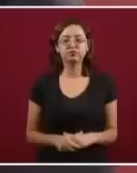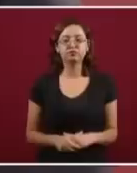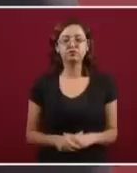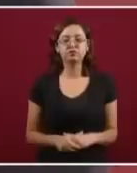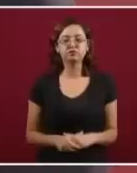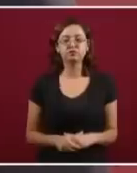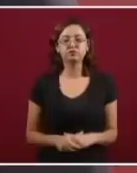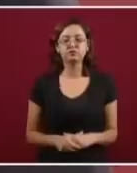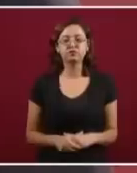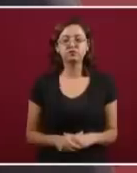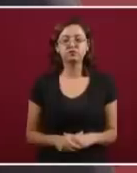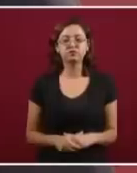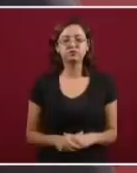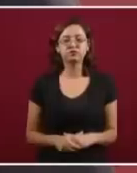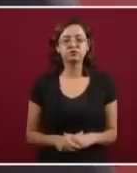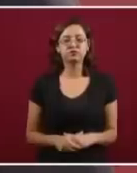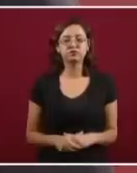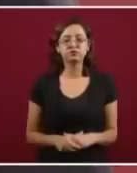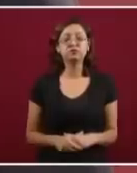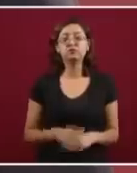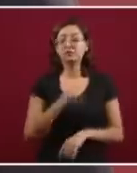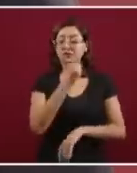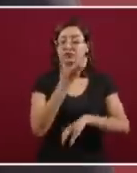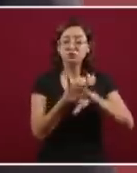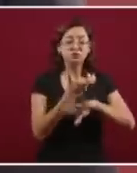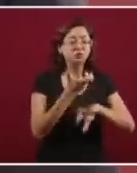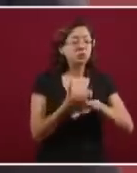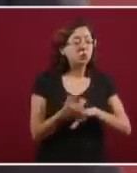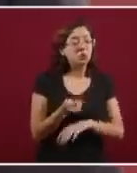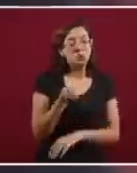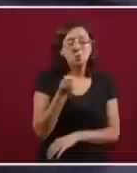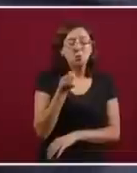muy poco en eeuu